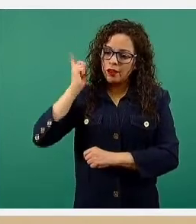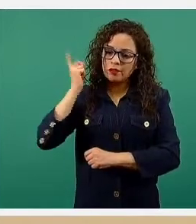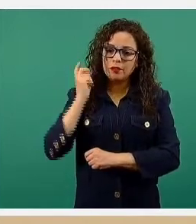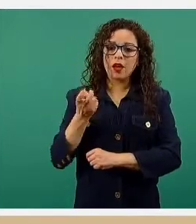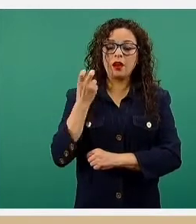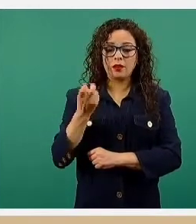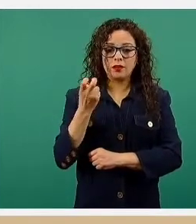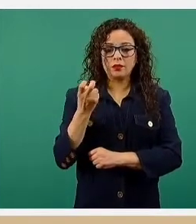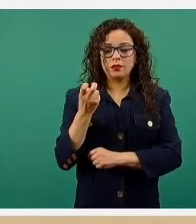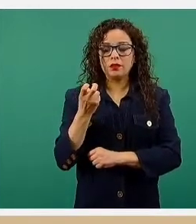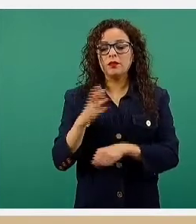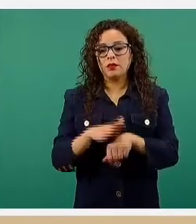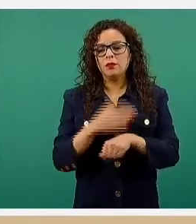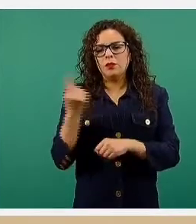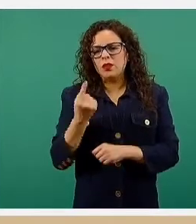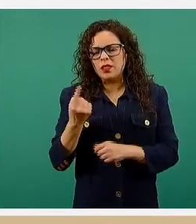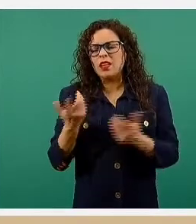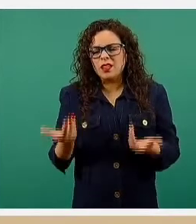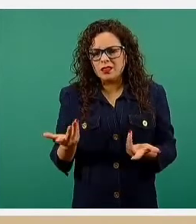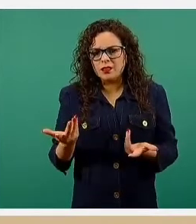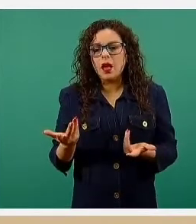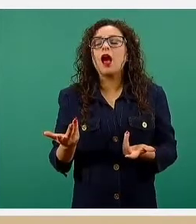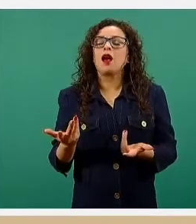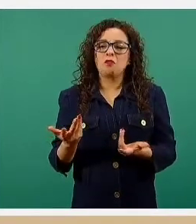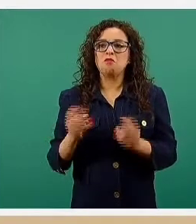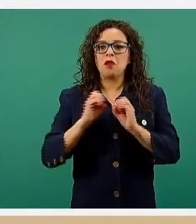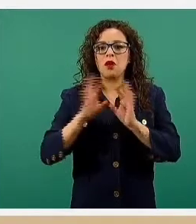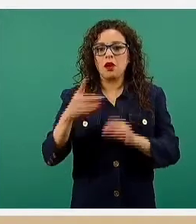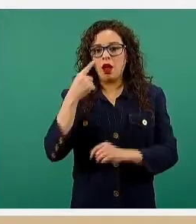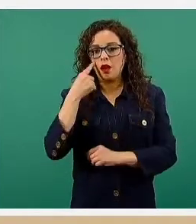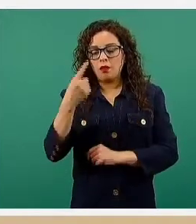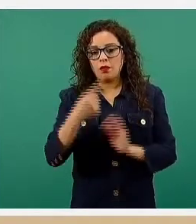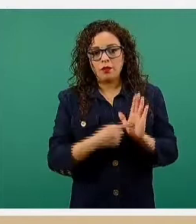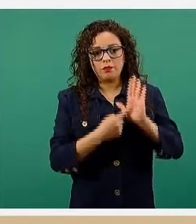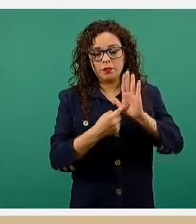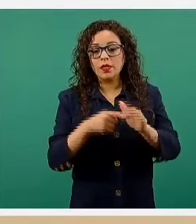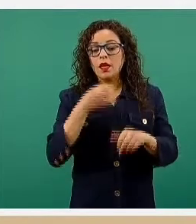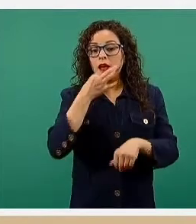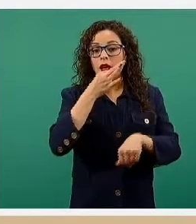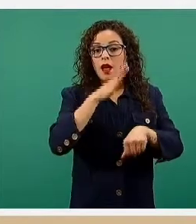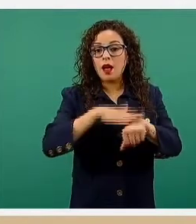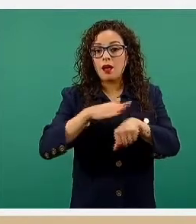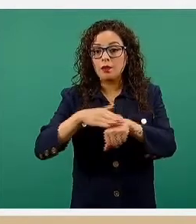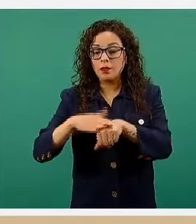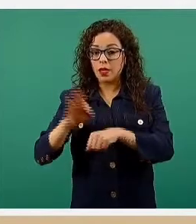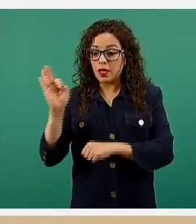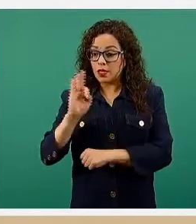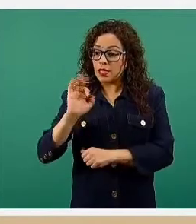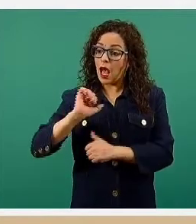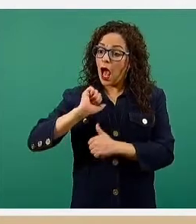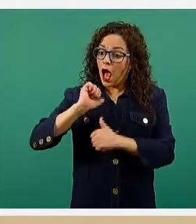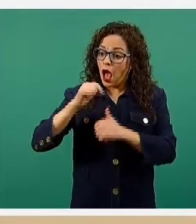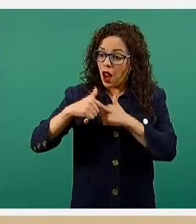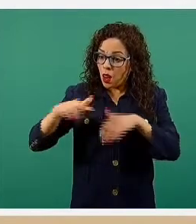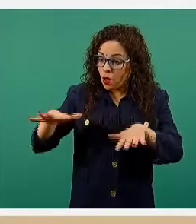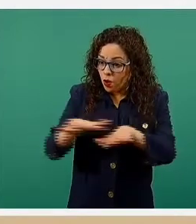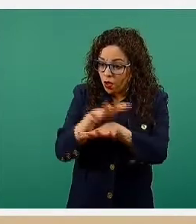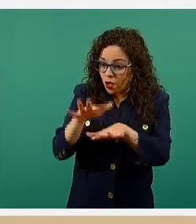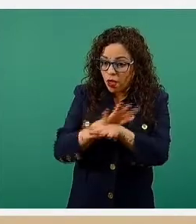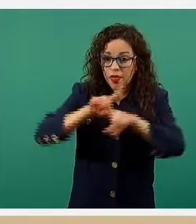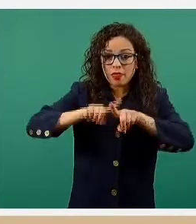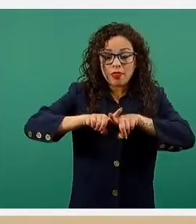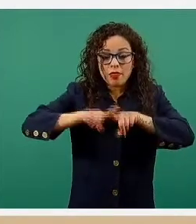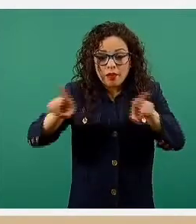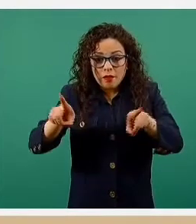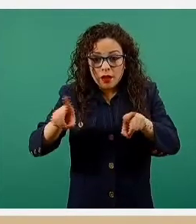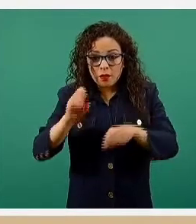comportamiento, porque nos evidencia y nos alerta sobre si algo pudiera estar pasando diferente a la